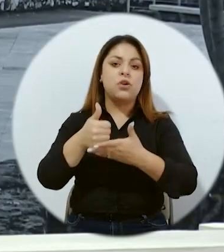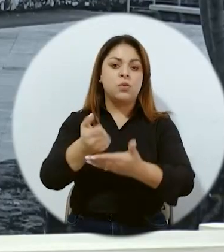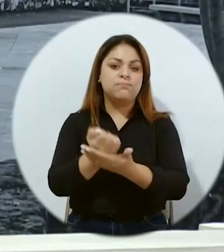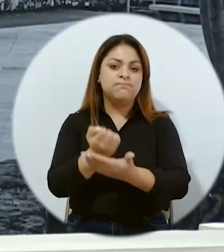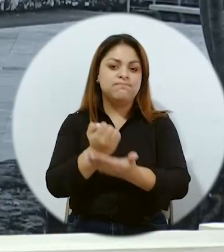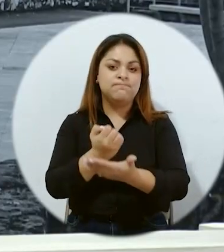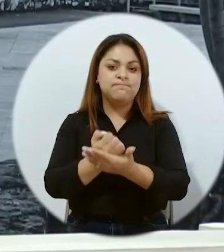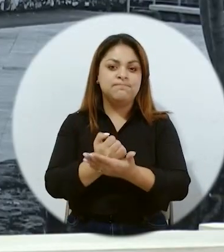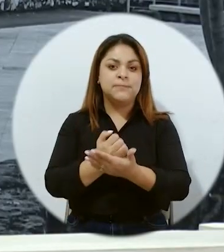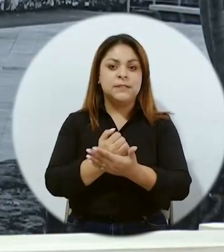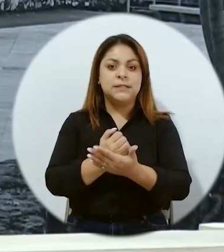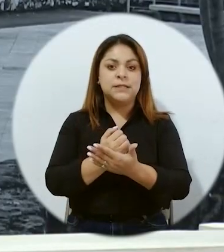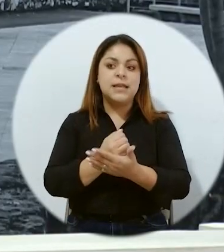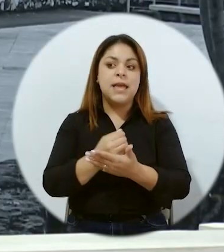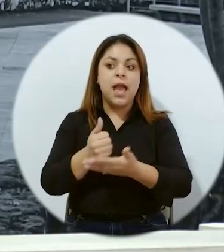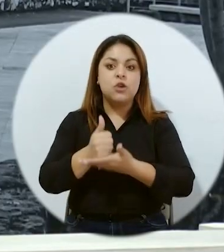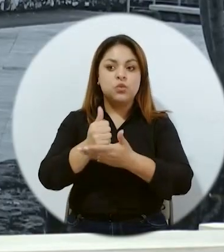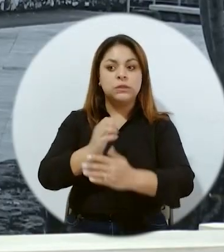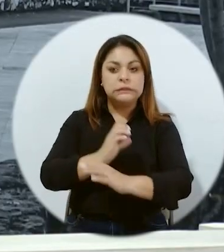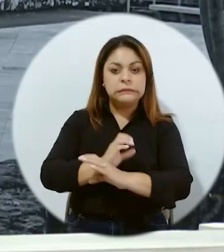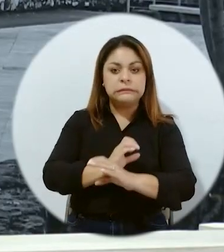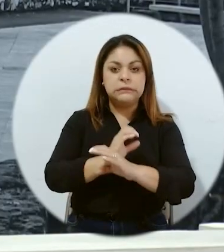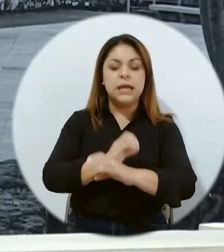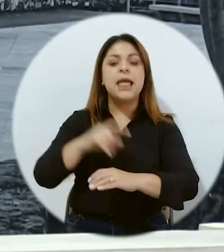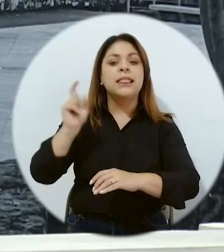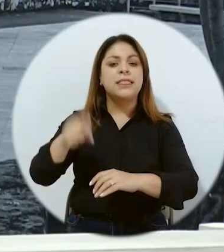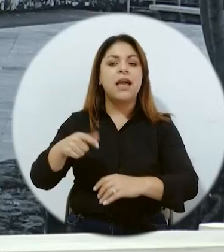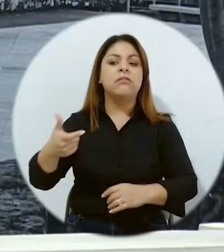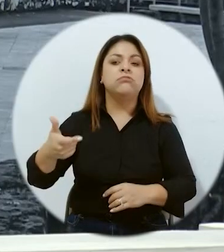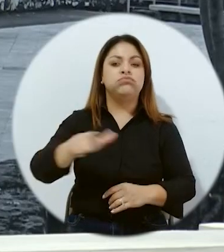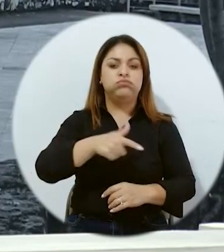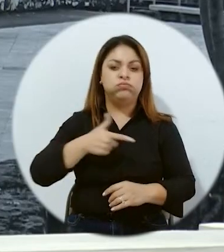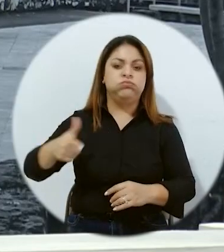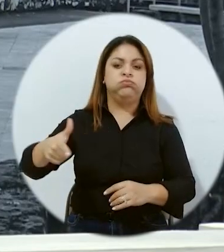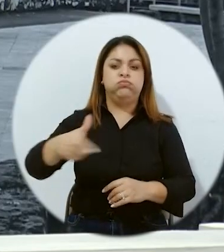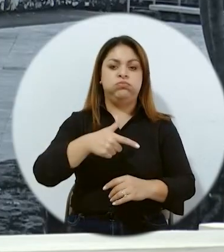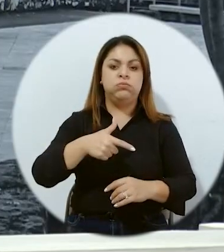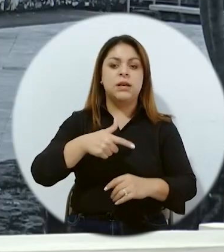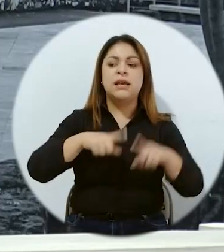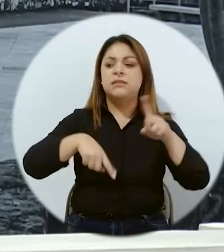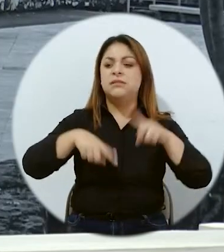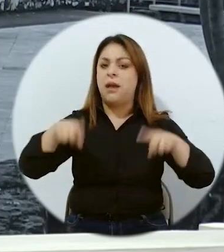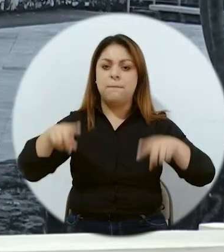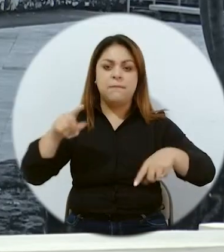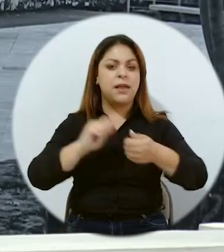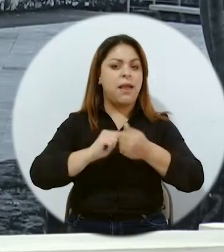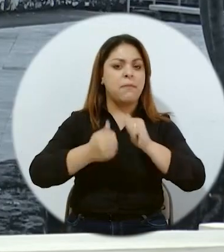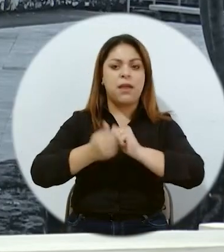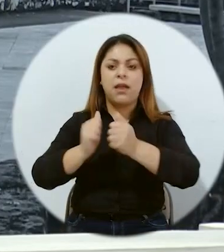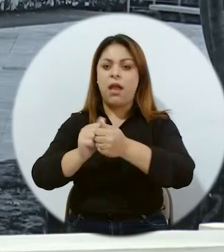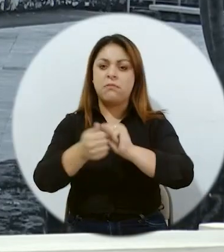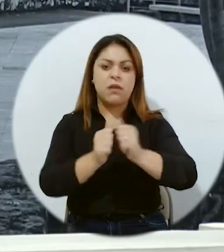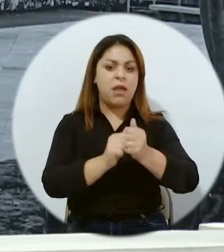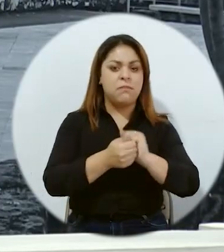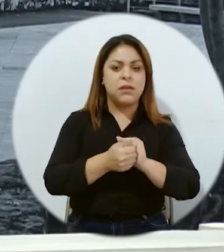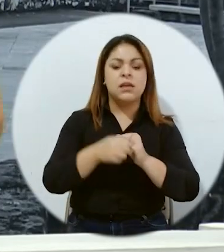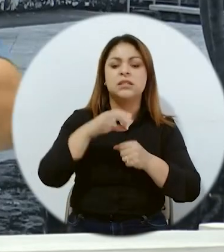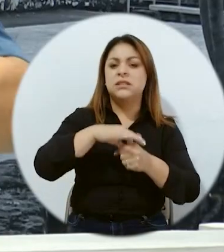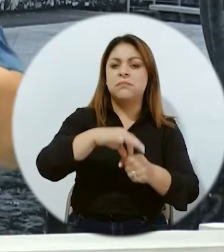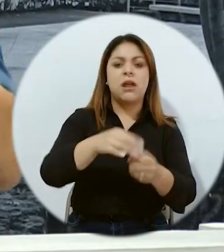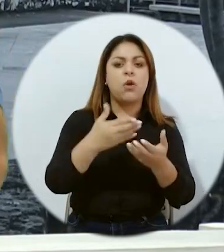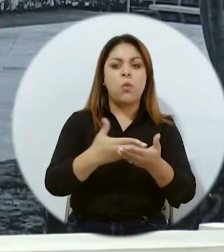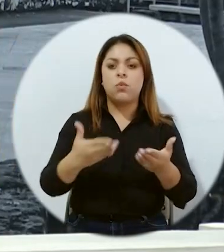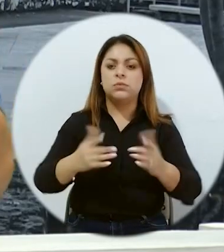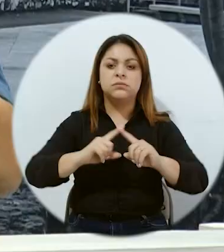dentro del área de producción. Esos cultivos hay que irlos rotando, además, no solamente diversificarlos, sino rotarlos, estar sembrando